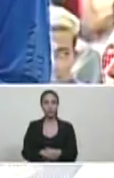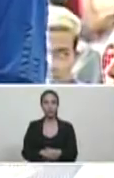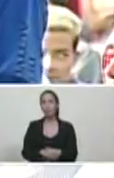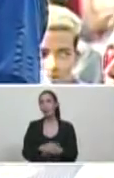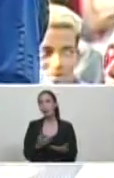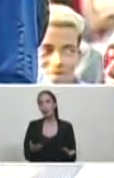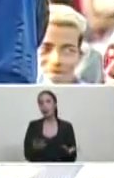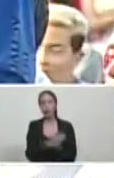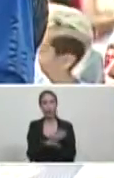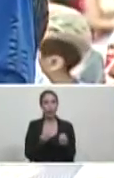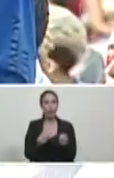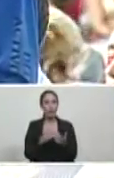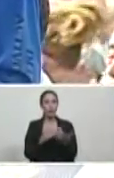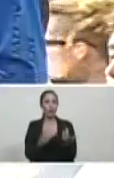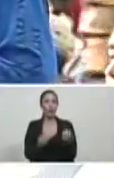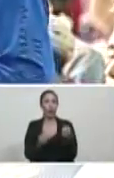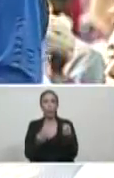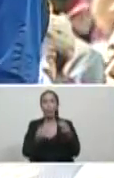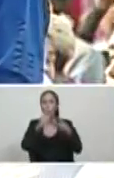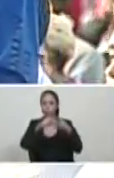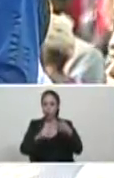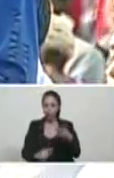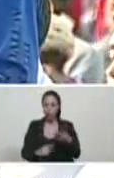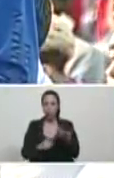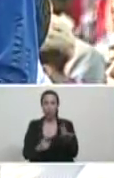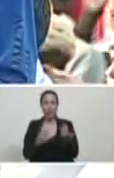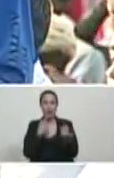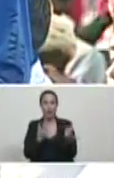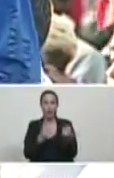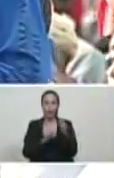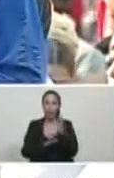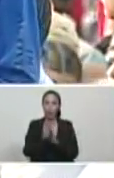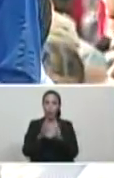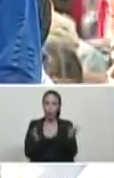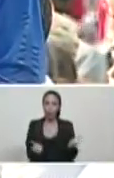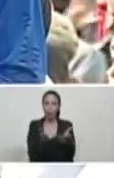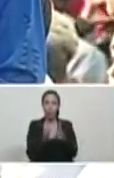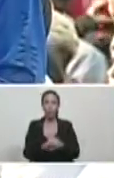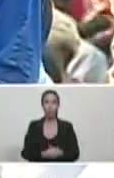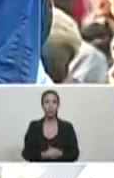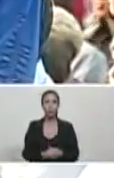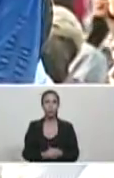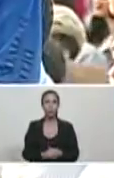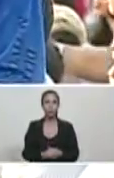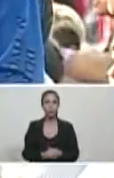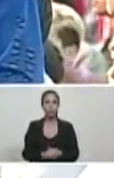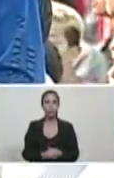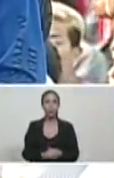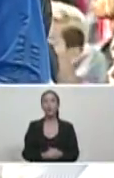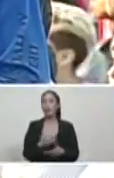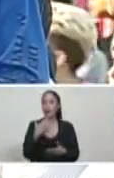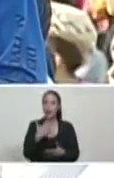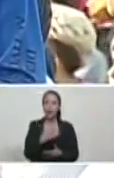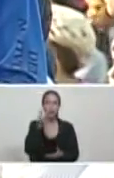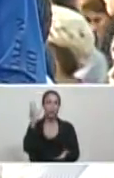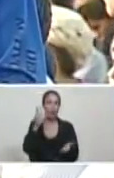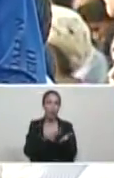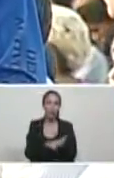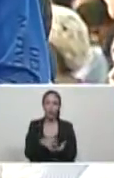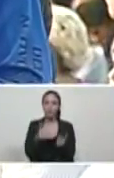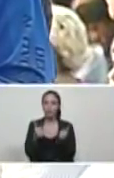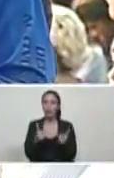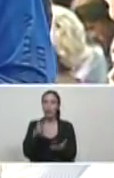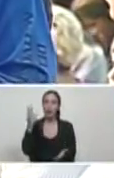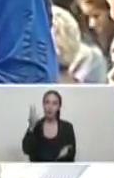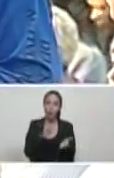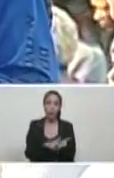que fortalecer, presidente? Y hablándole en lo natural, sencillamente, y gracias por aprobar todo lo que está aprobando ahorita, porque nosotros nos fuimos a